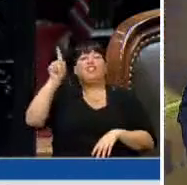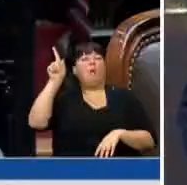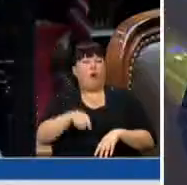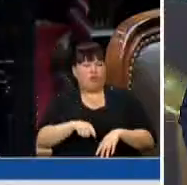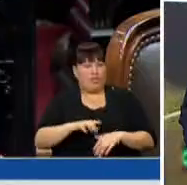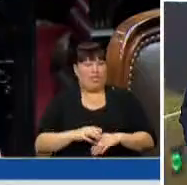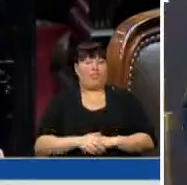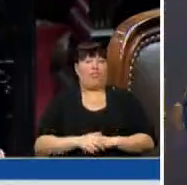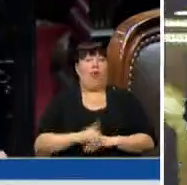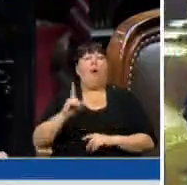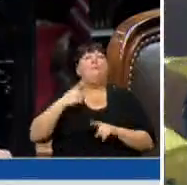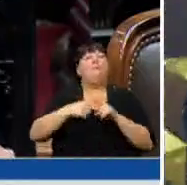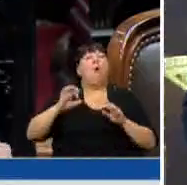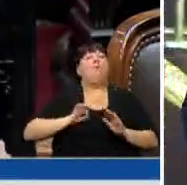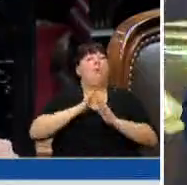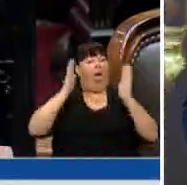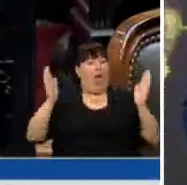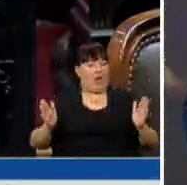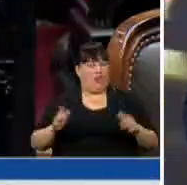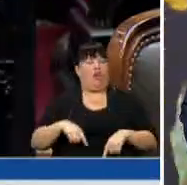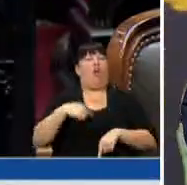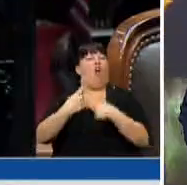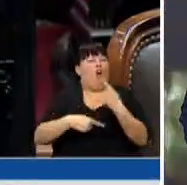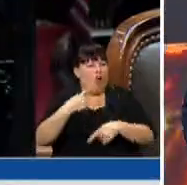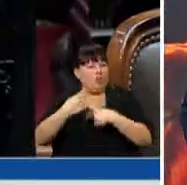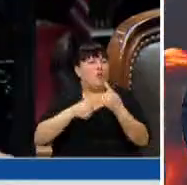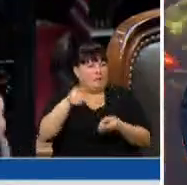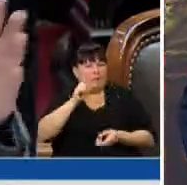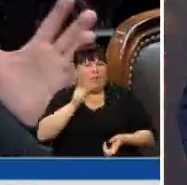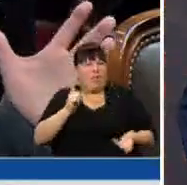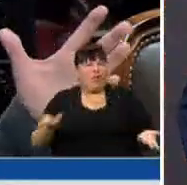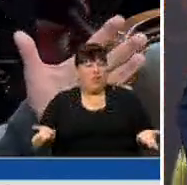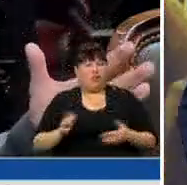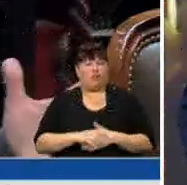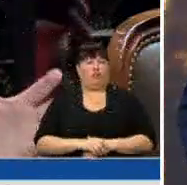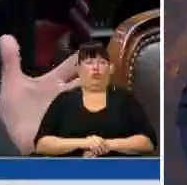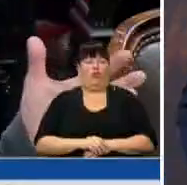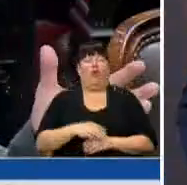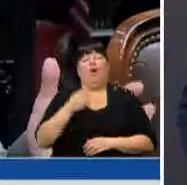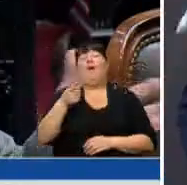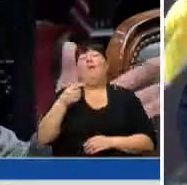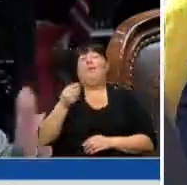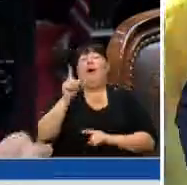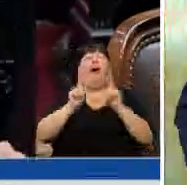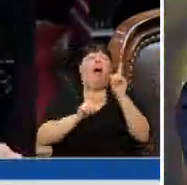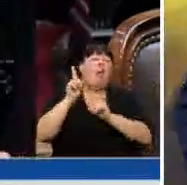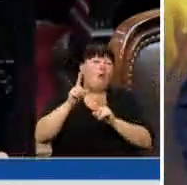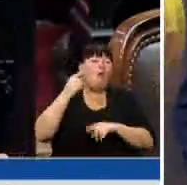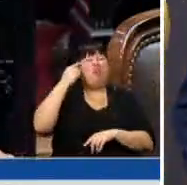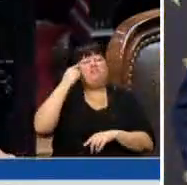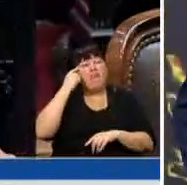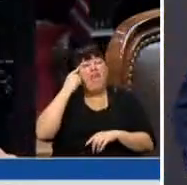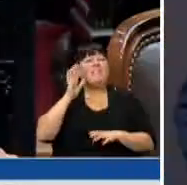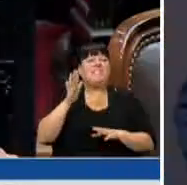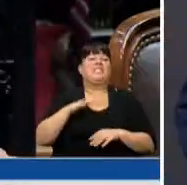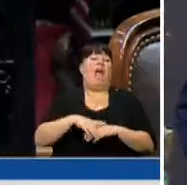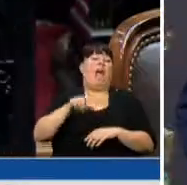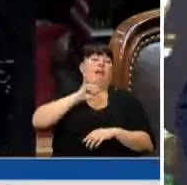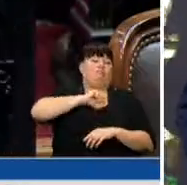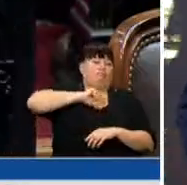este el estado está siendo administrado y bien administrado implica que vamos a tener seguir